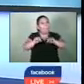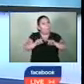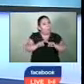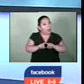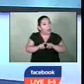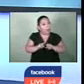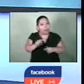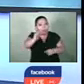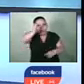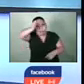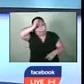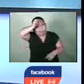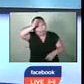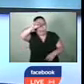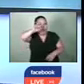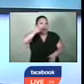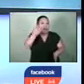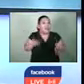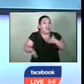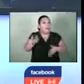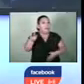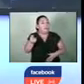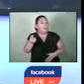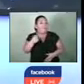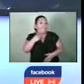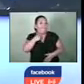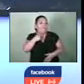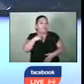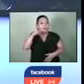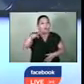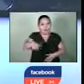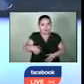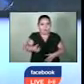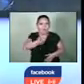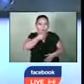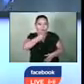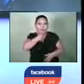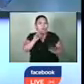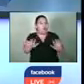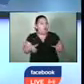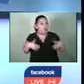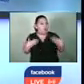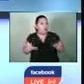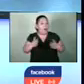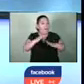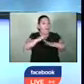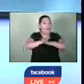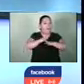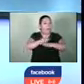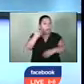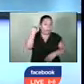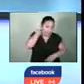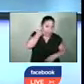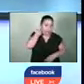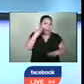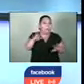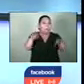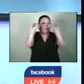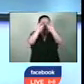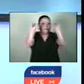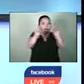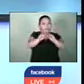de forma inadecuada puso en riesgo la economía de muchos. En el siguiente informe hablaremos sobre cómo podemos evitar caer en la trampa de